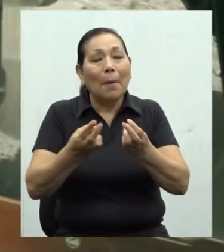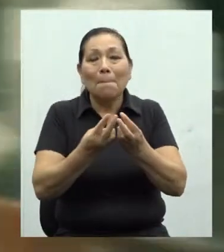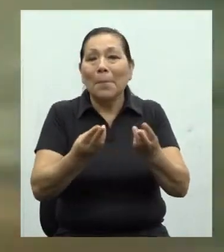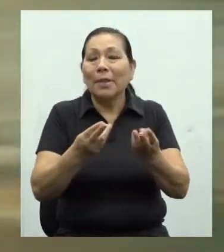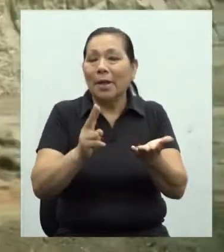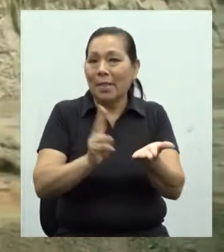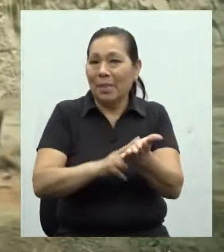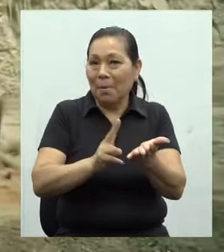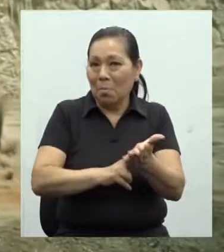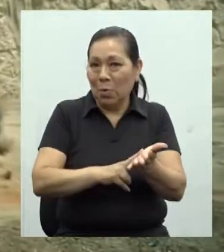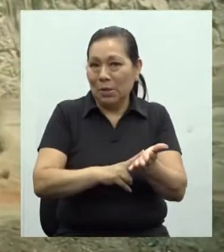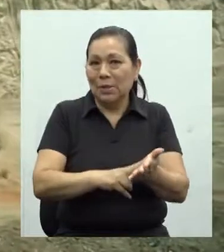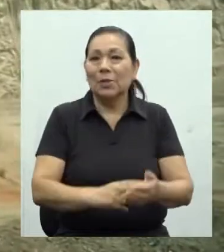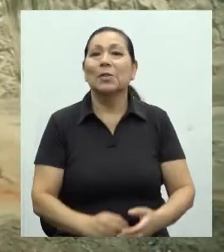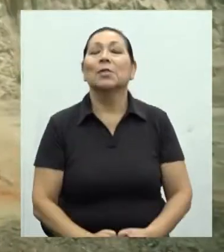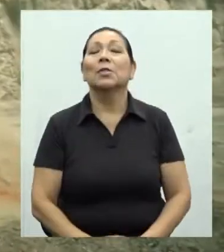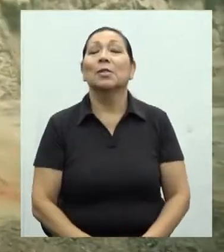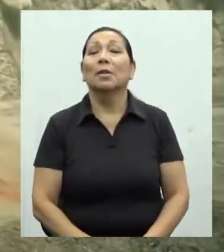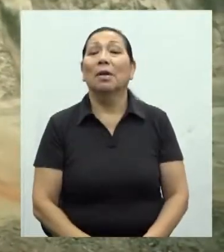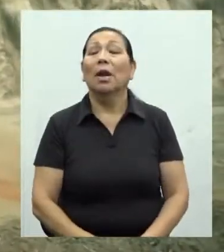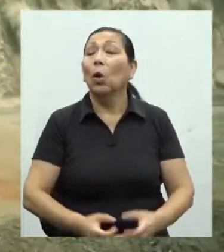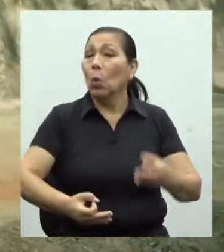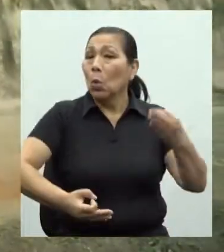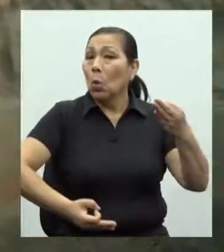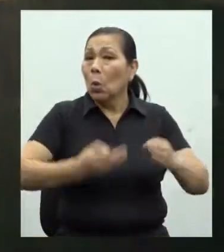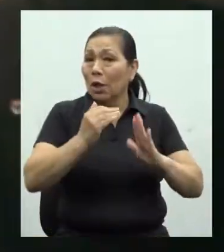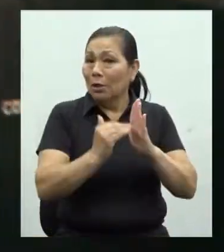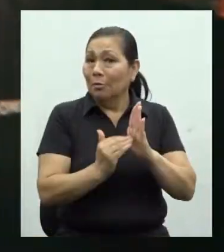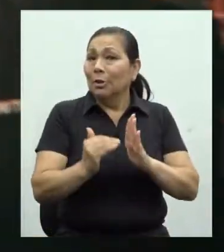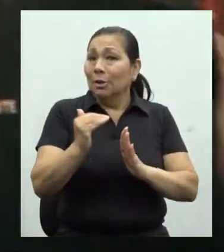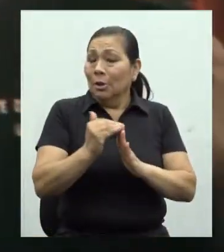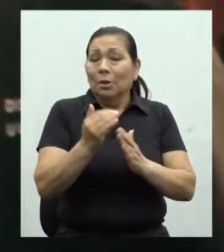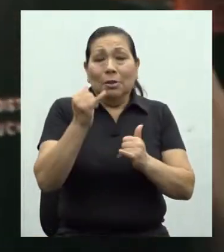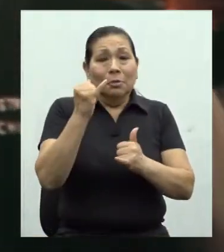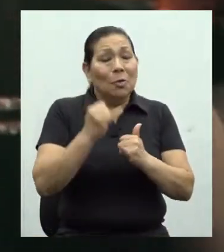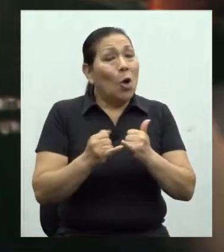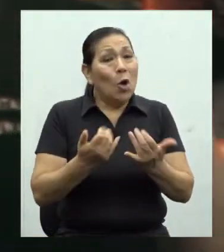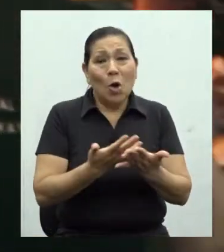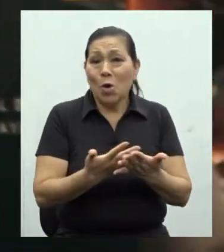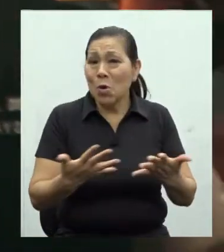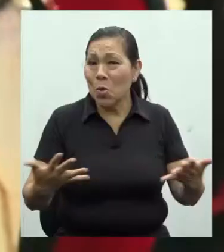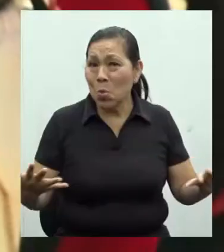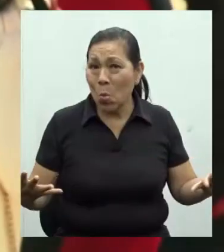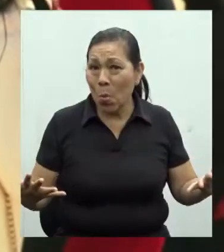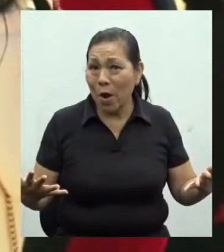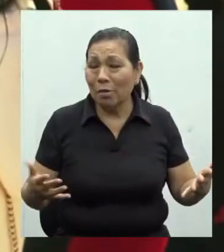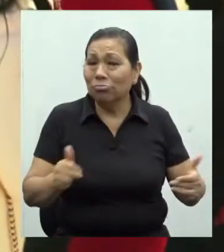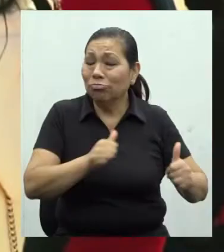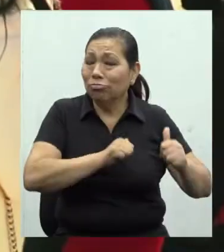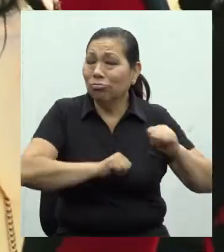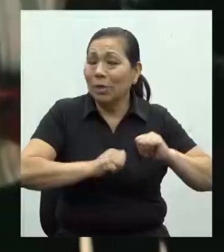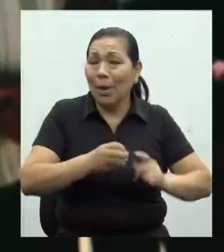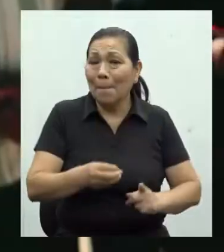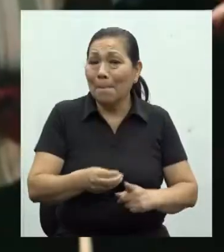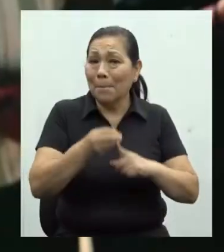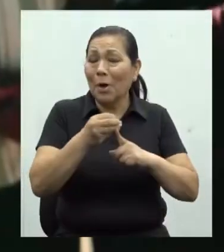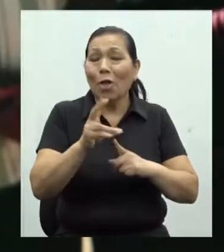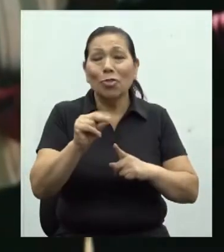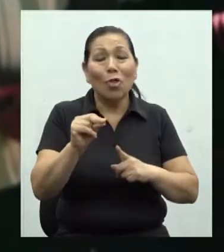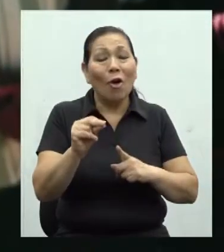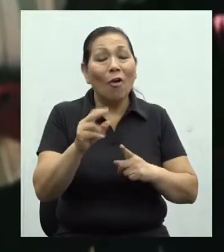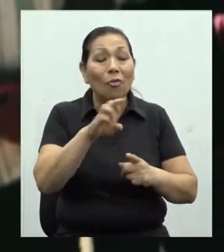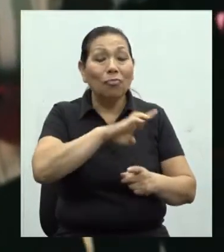materia tributaria. La sentencia en mayoría concluye que no existe una afectación al principio de